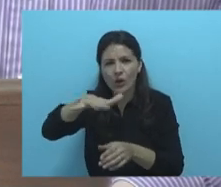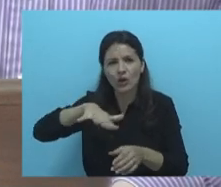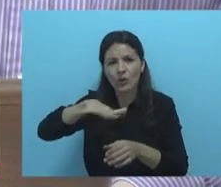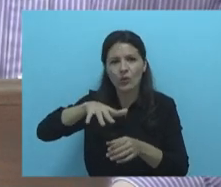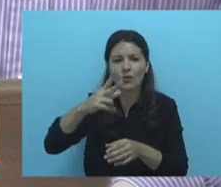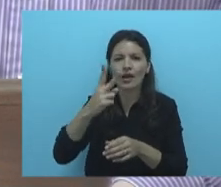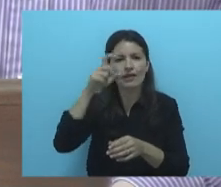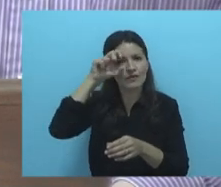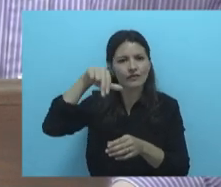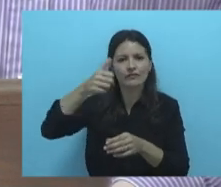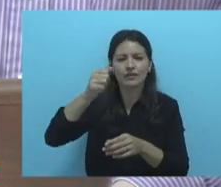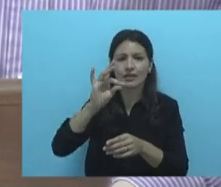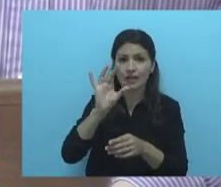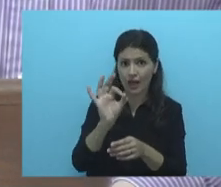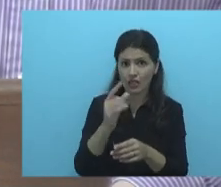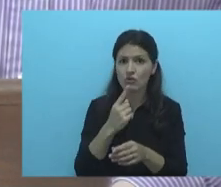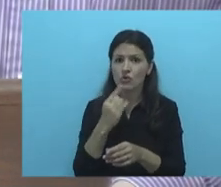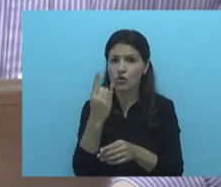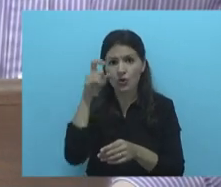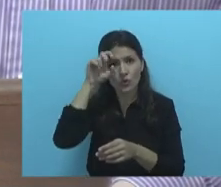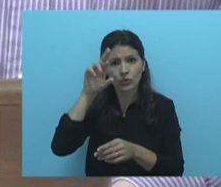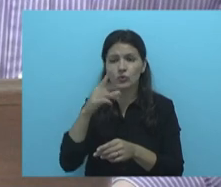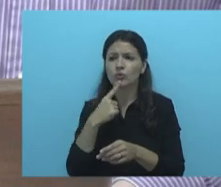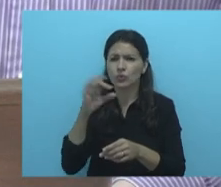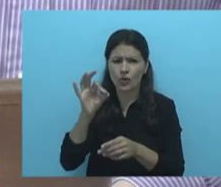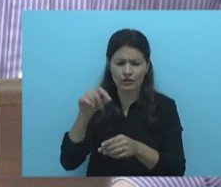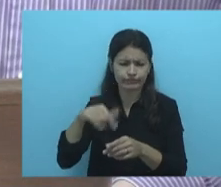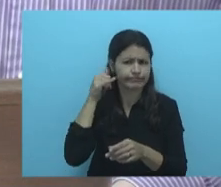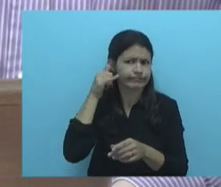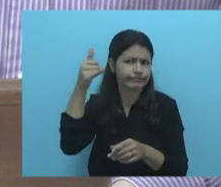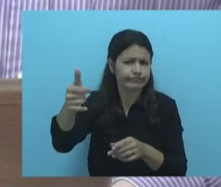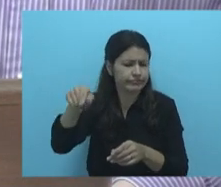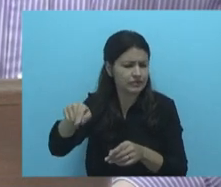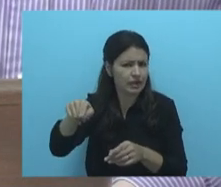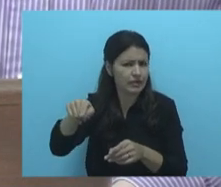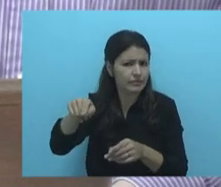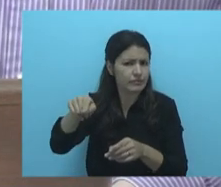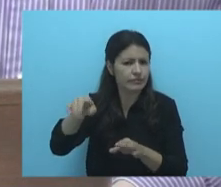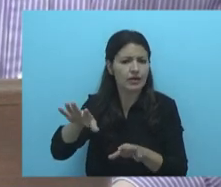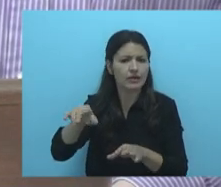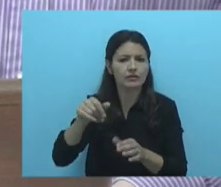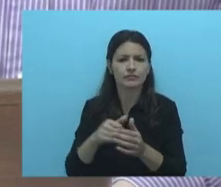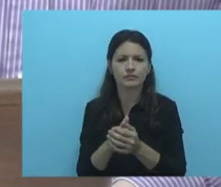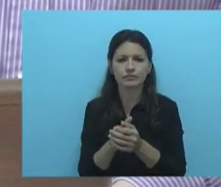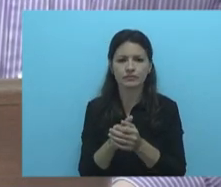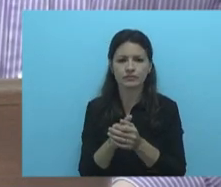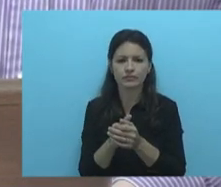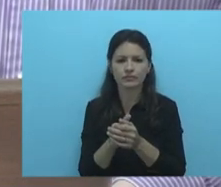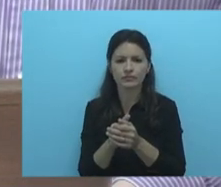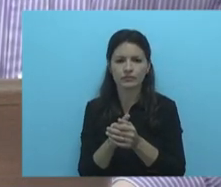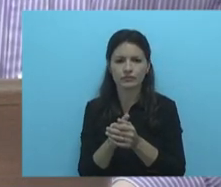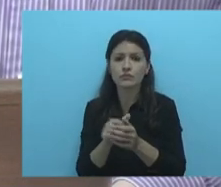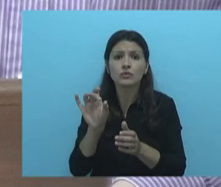Tuerto, porque años atrás realizábamos campañas para las localidades del nodo, solamente me dijeron que iban a acceder